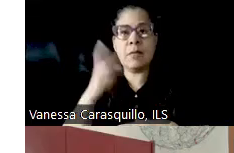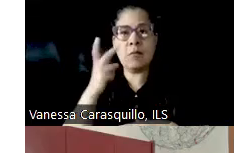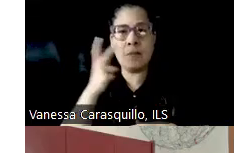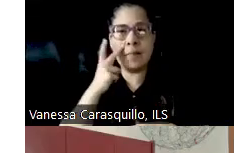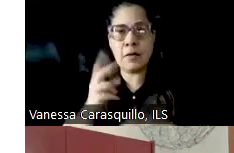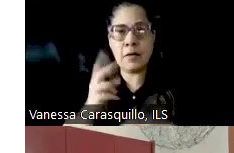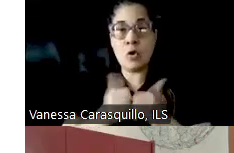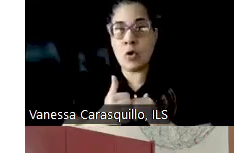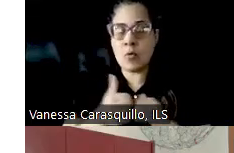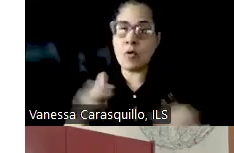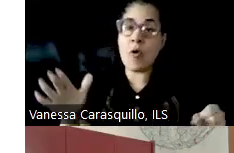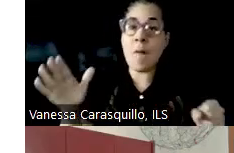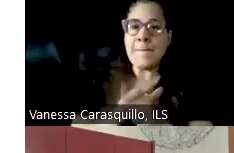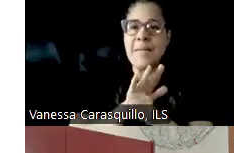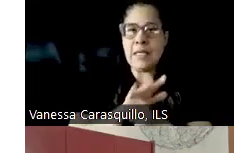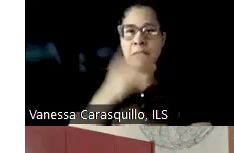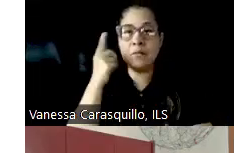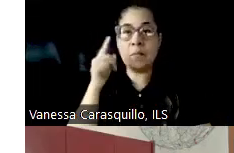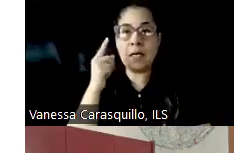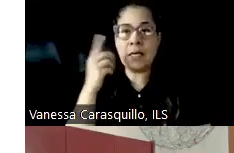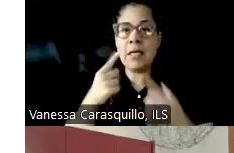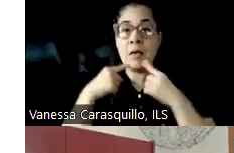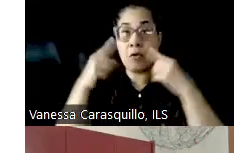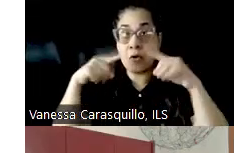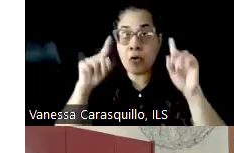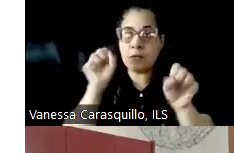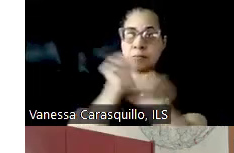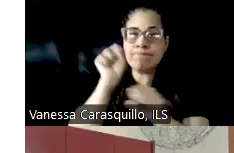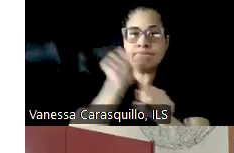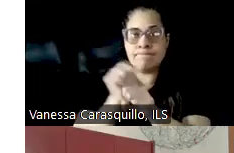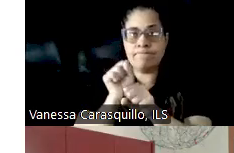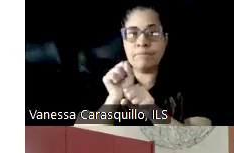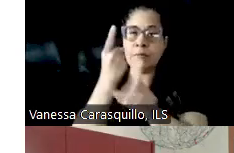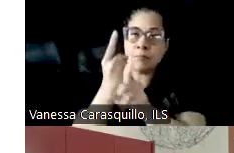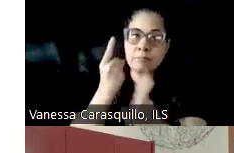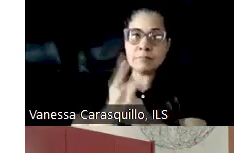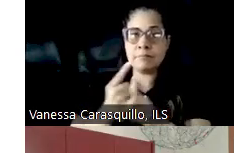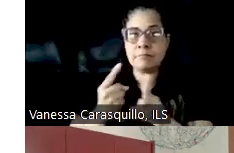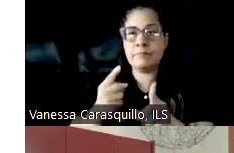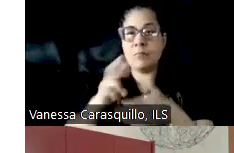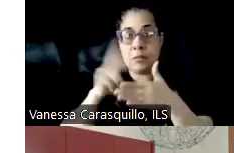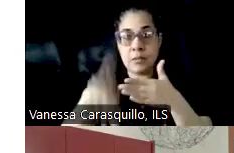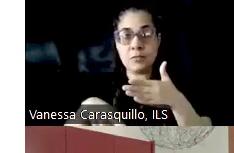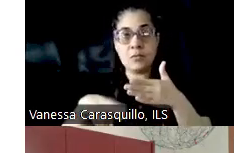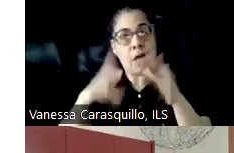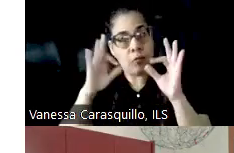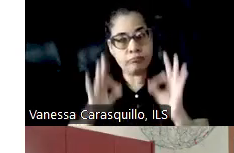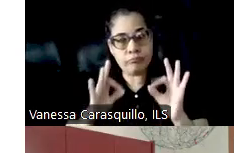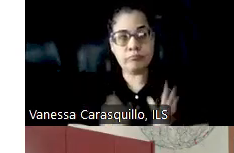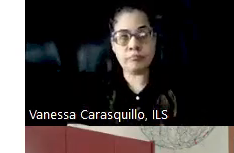el paquete completo para lograr una intervención y que tenga una respuesta adecuada.